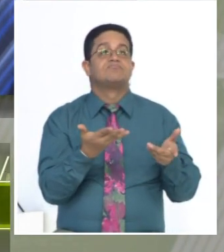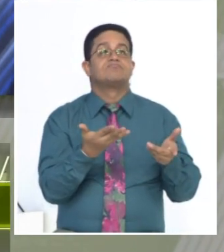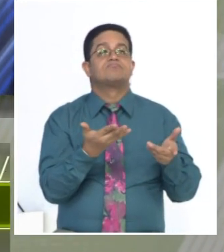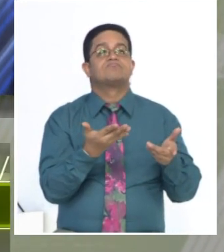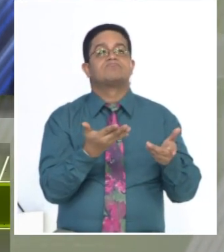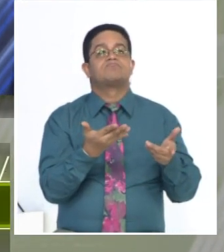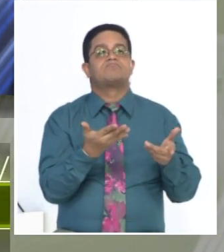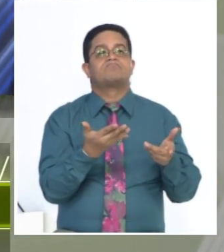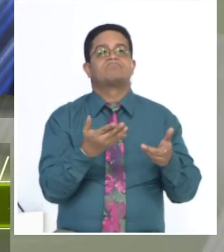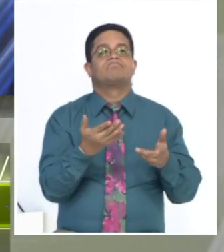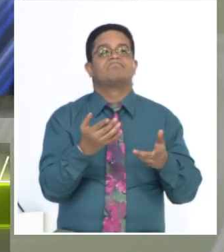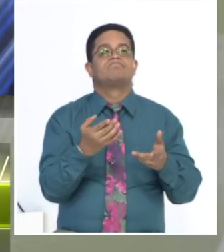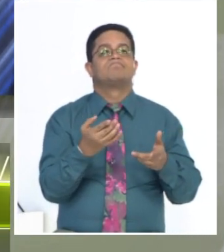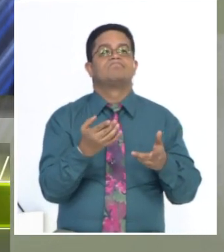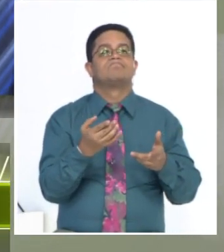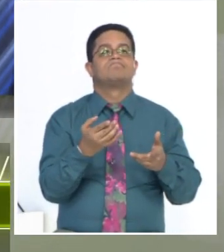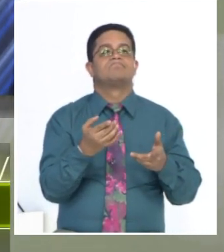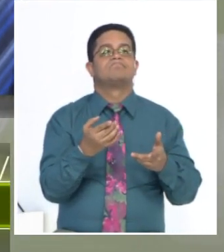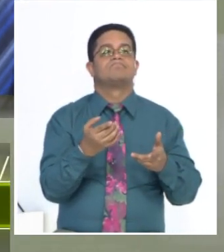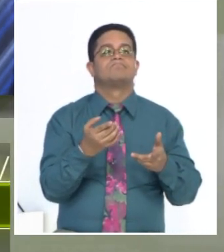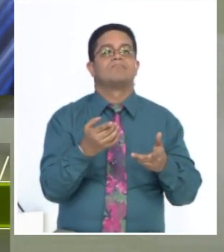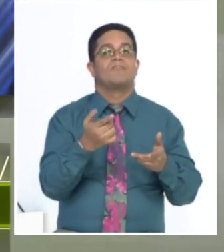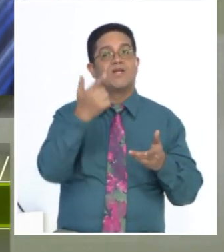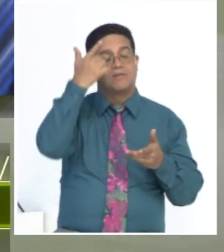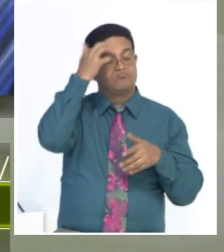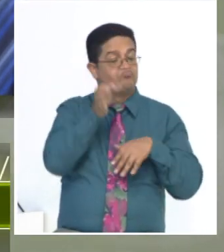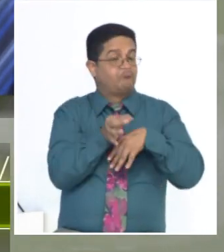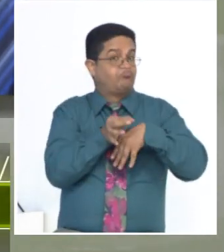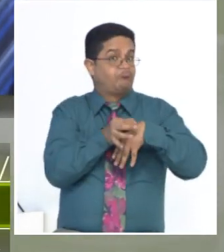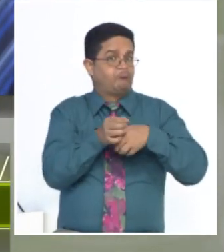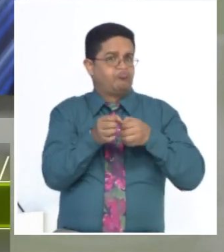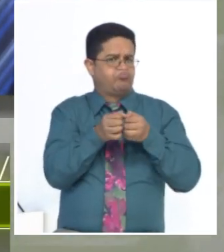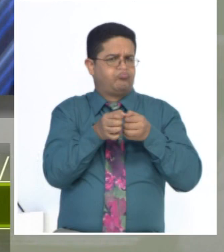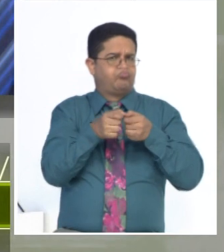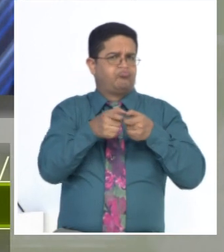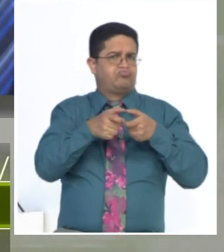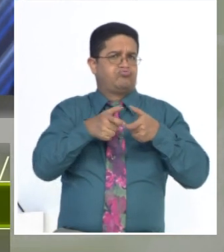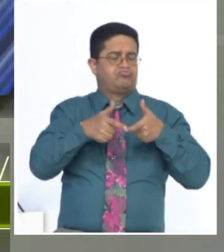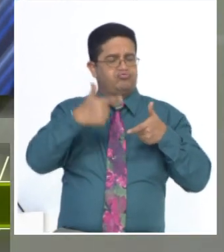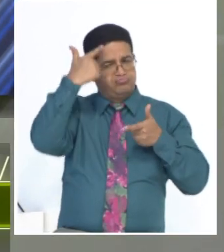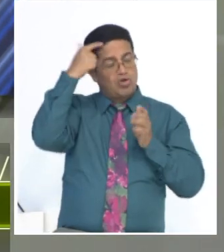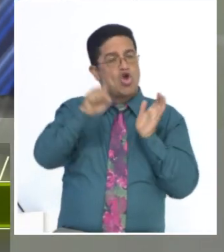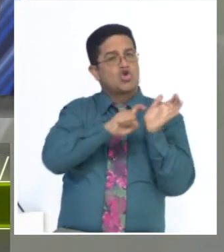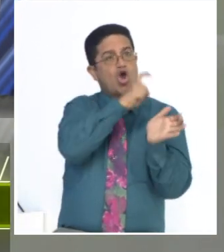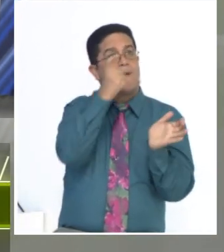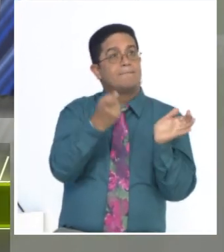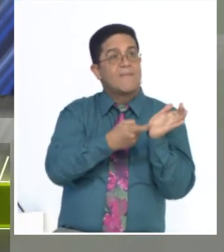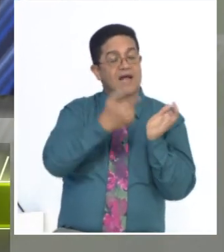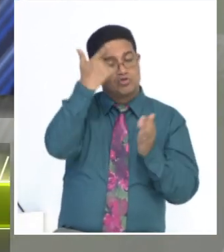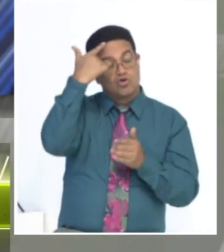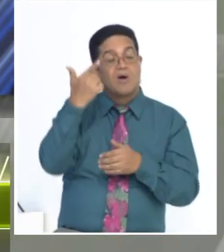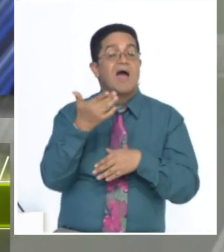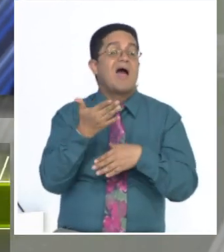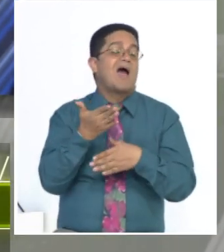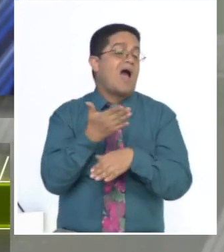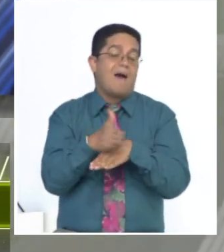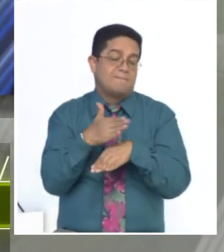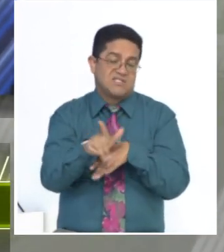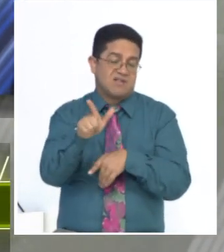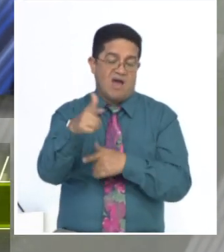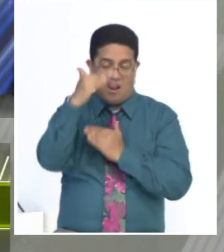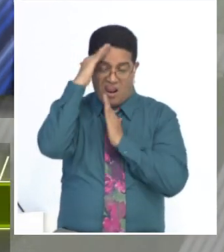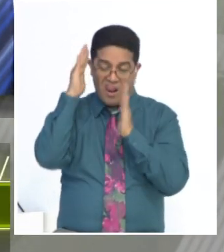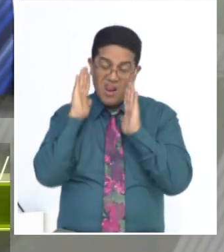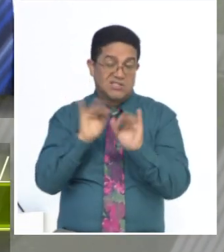que tomó prácticamente toda la dura madre circundante, a pesar de que se hizo la resección como tal de la misma.